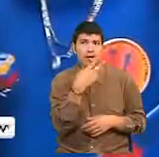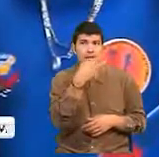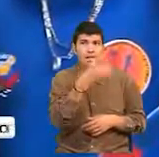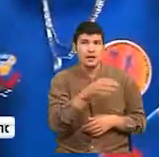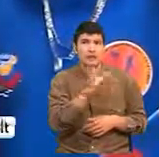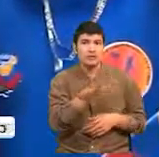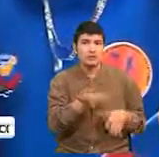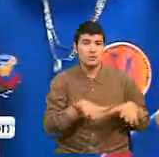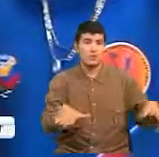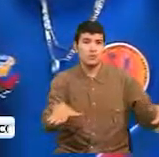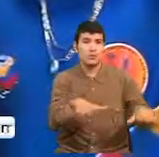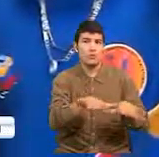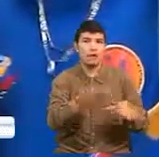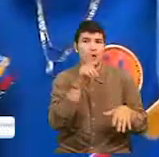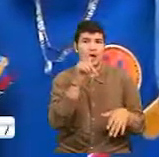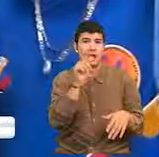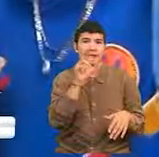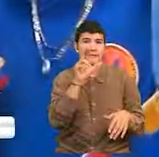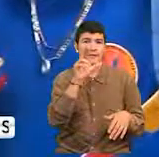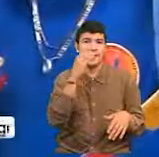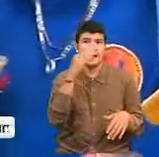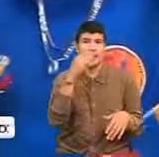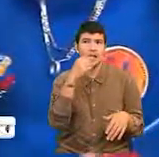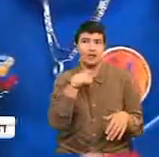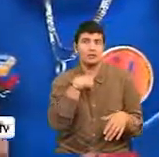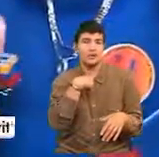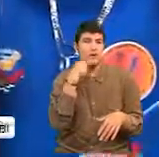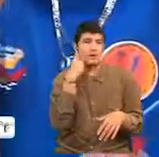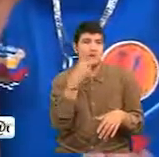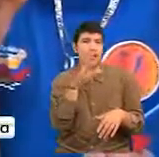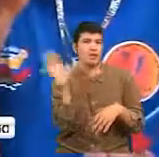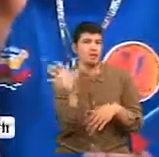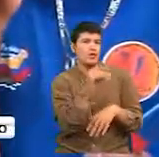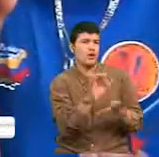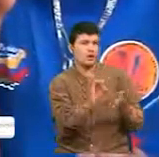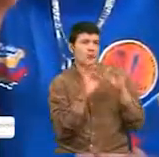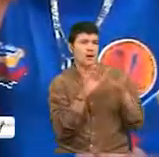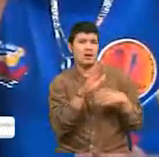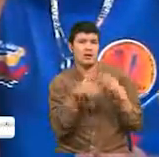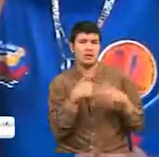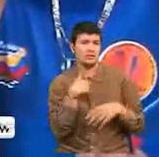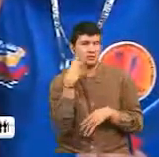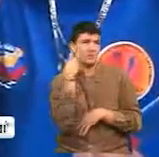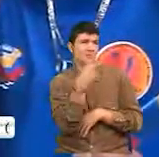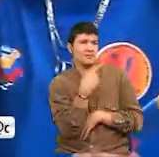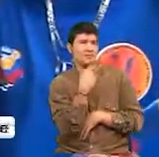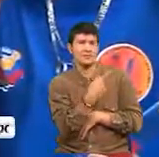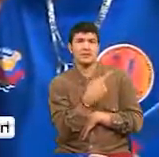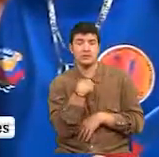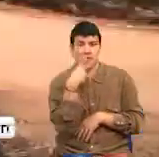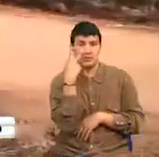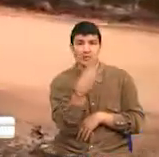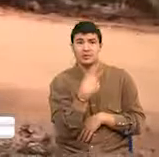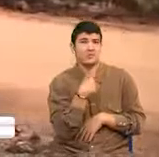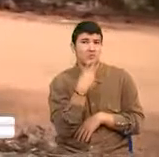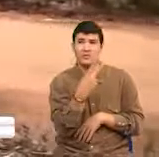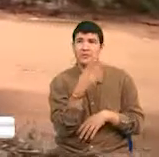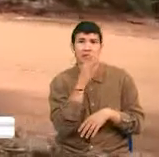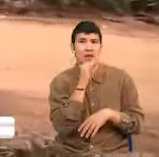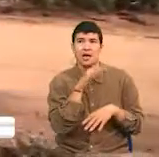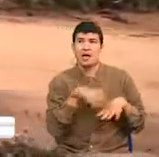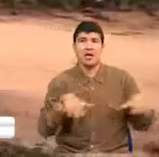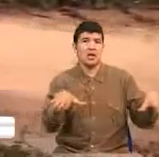a alojar a la FARC iba a ser algo pues con las mejores condiciones, la verdad lo que yo vi, digo lo que yo vi, no vi nada, no